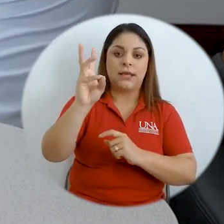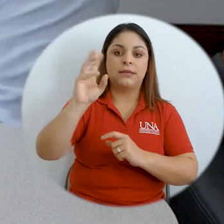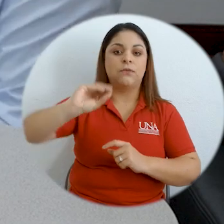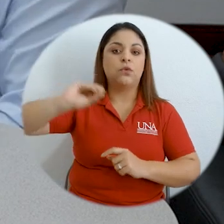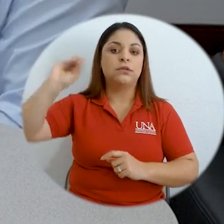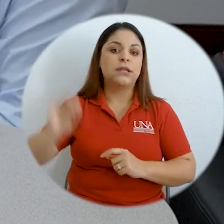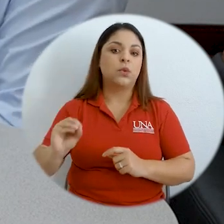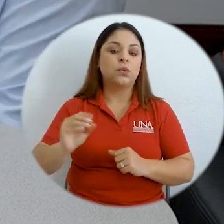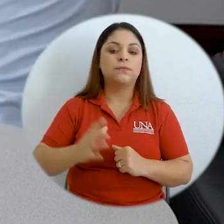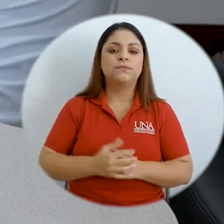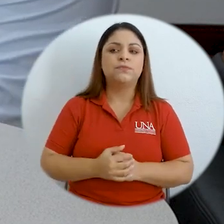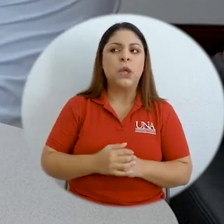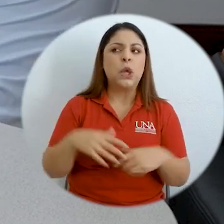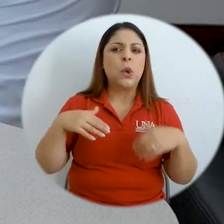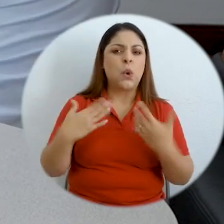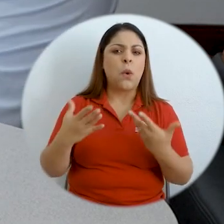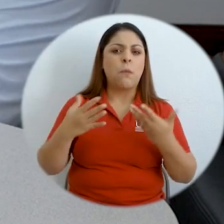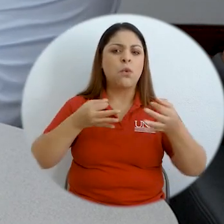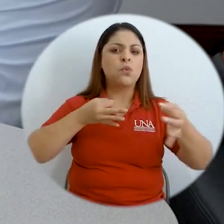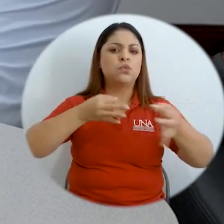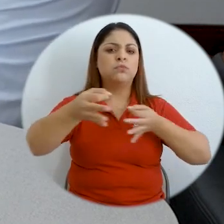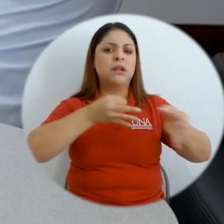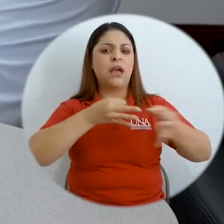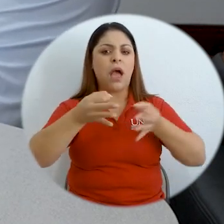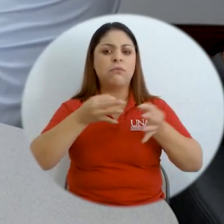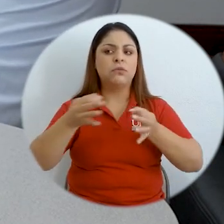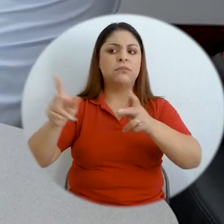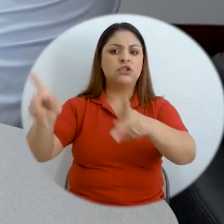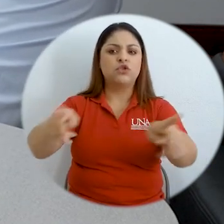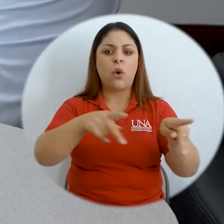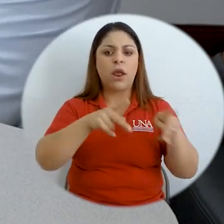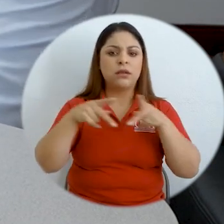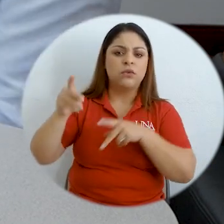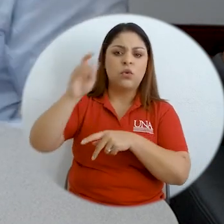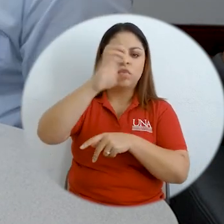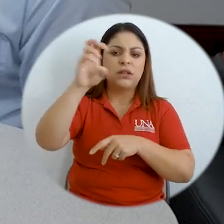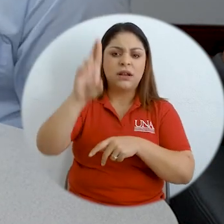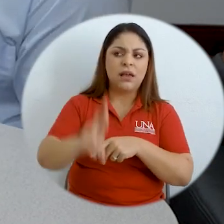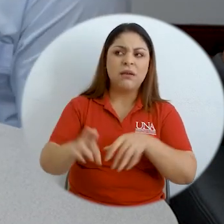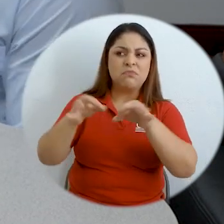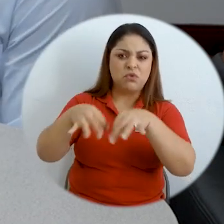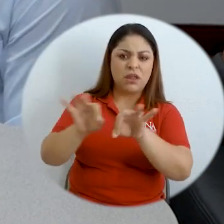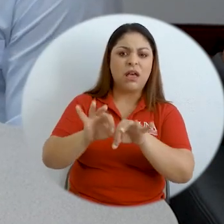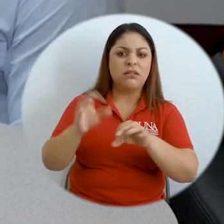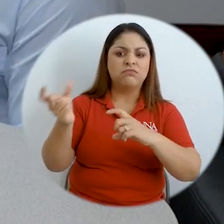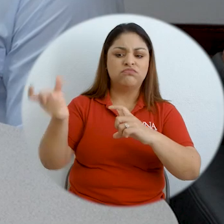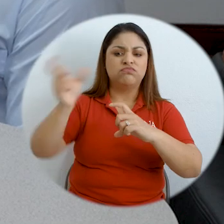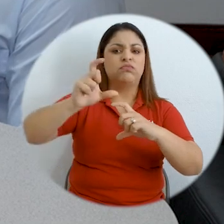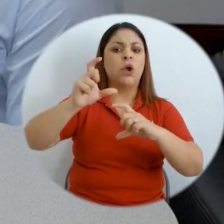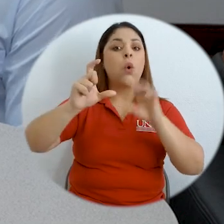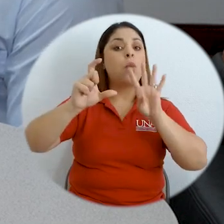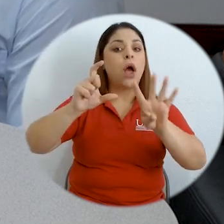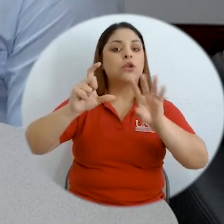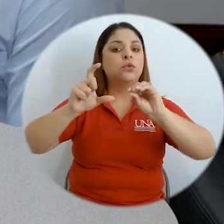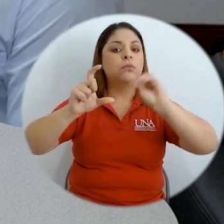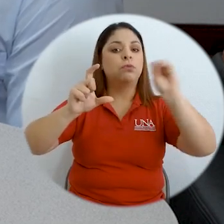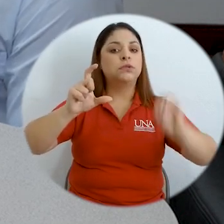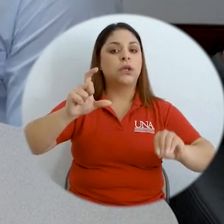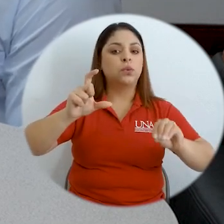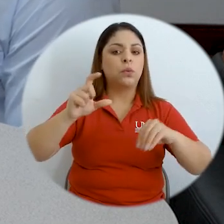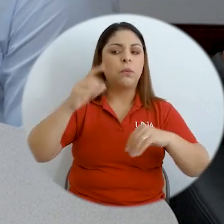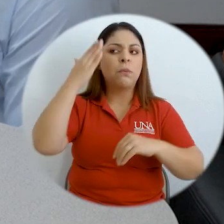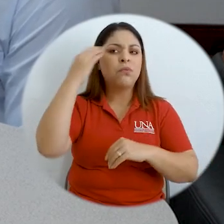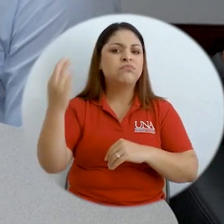ante la población costarricense la necesidad de que efectivamente se reconozca ese porcentaje? Importante en dos sentidos.